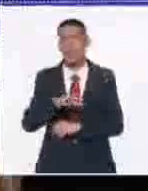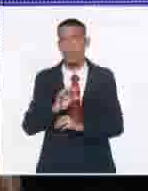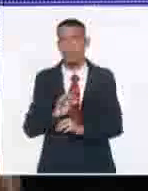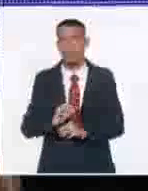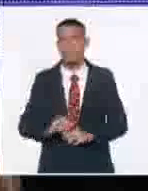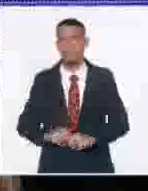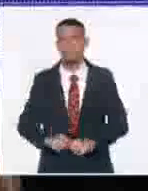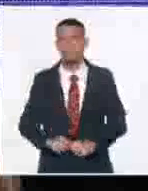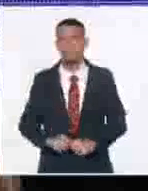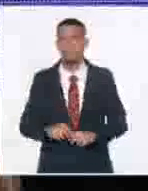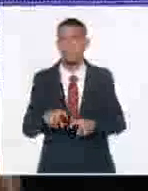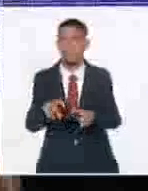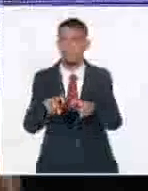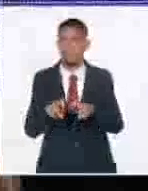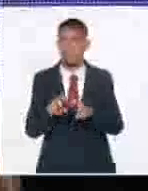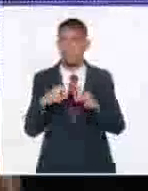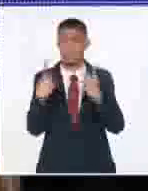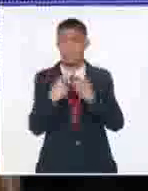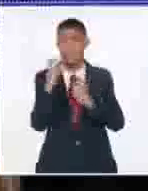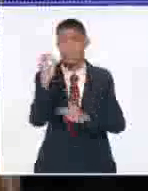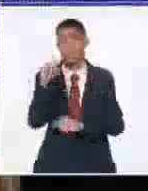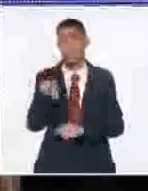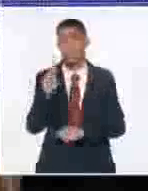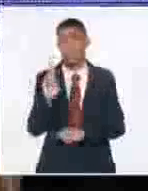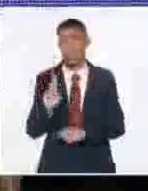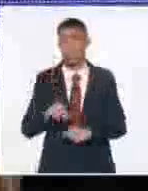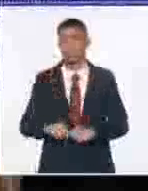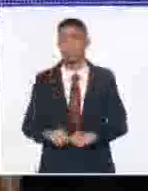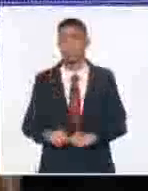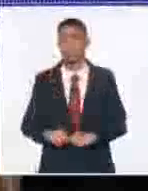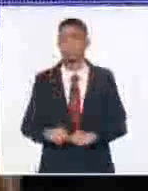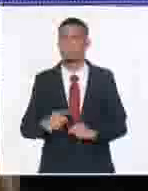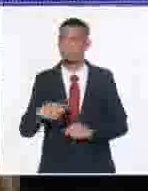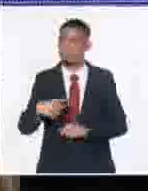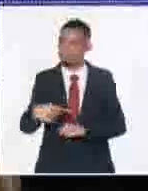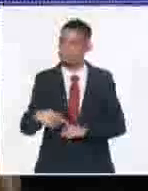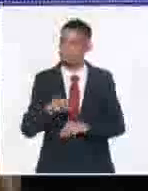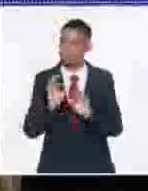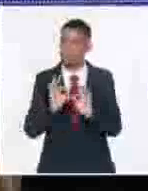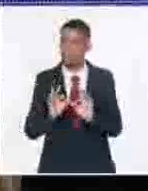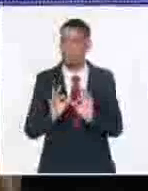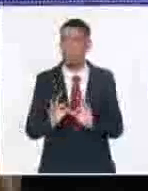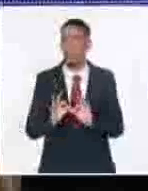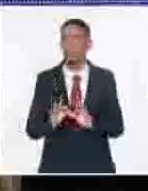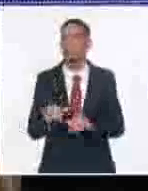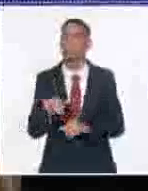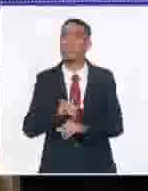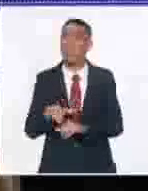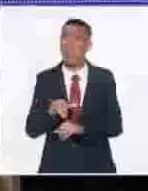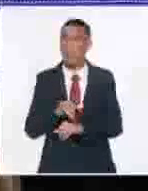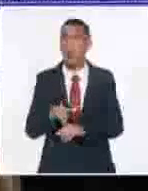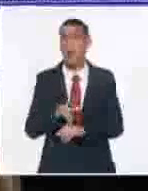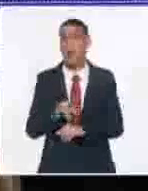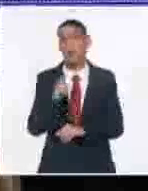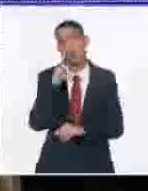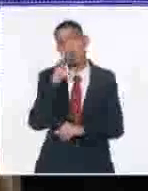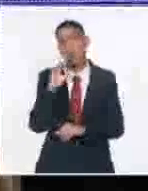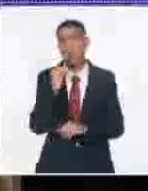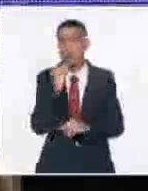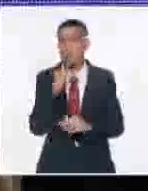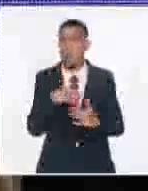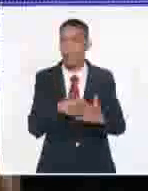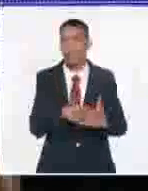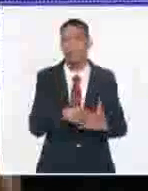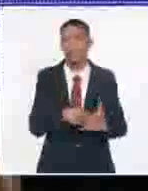La Asamblea General de Naciones Unidas frecuentemente también ha sido impedida por el Consejo